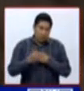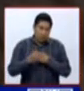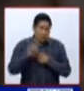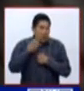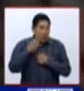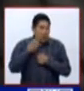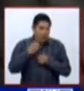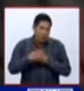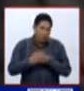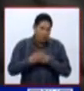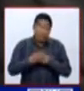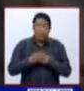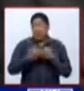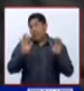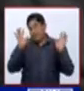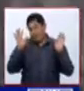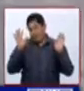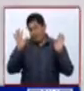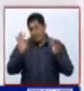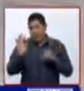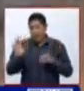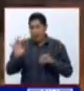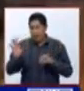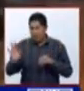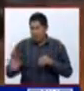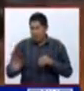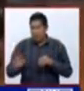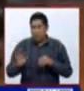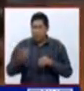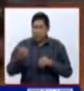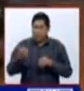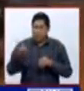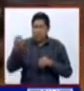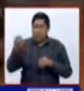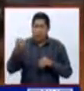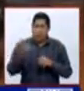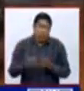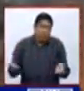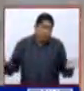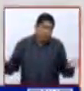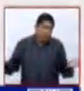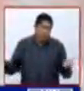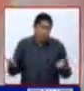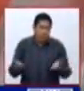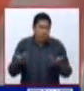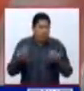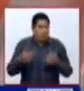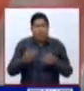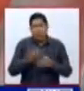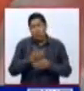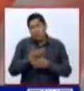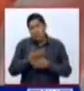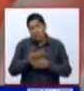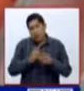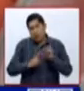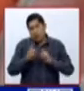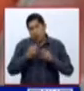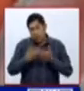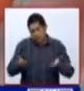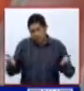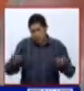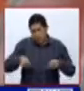contamina superficies o fomites, por ejemplo, bolígrafos, algún elemento, o compartimos algún